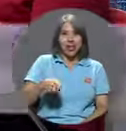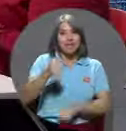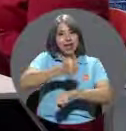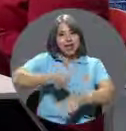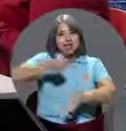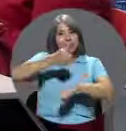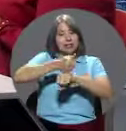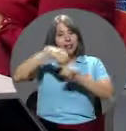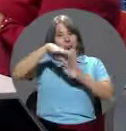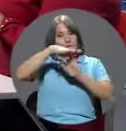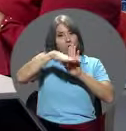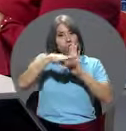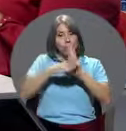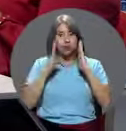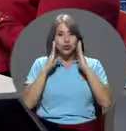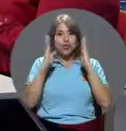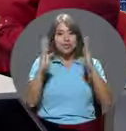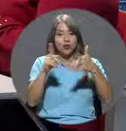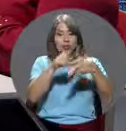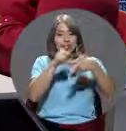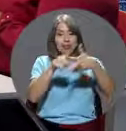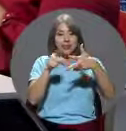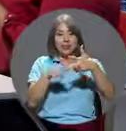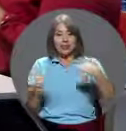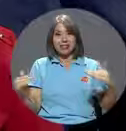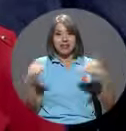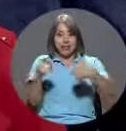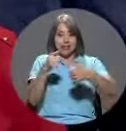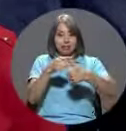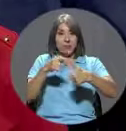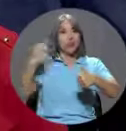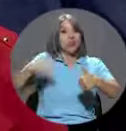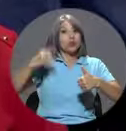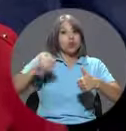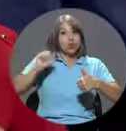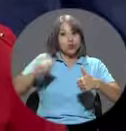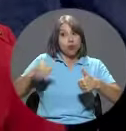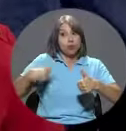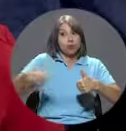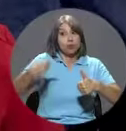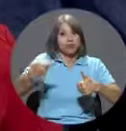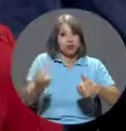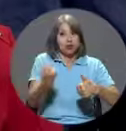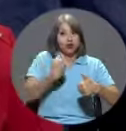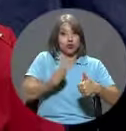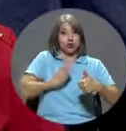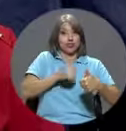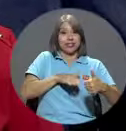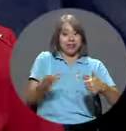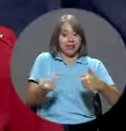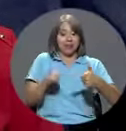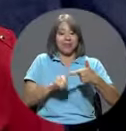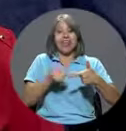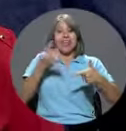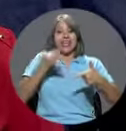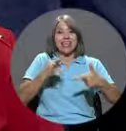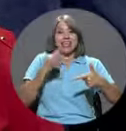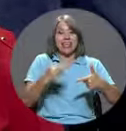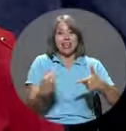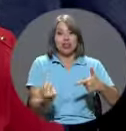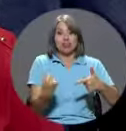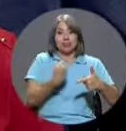establecer protocolos de atención en tres niveles. Cuando hay un riesgo suicida, cuando hay un intento suicida y cuando haya